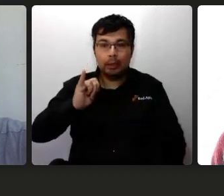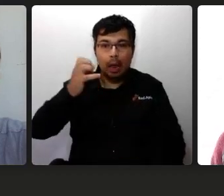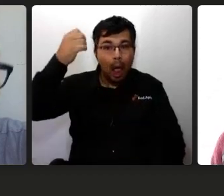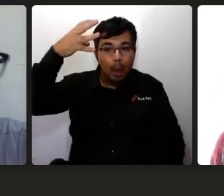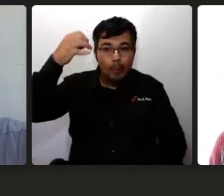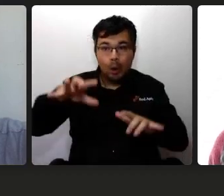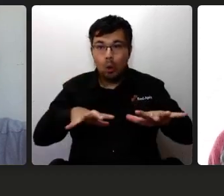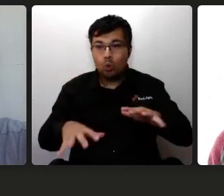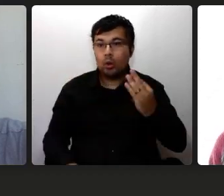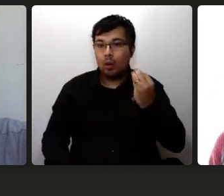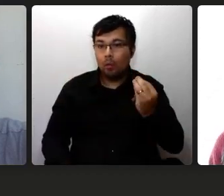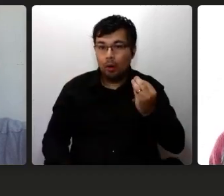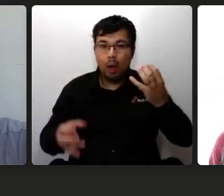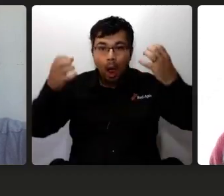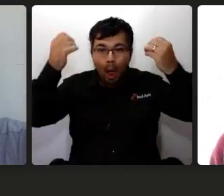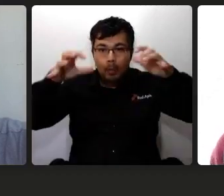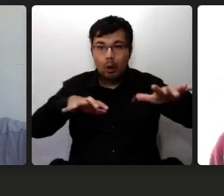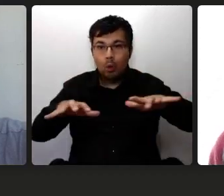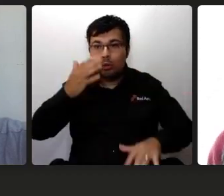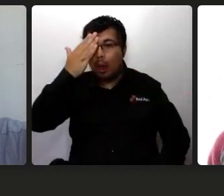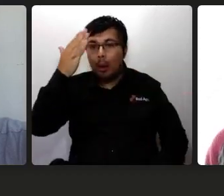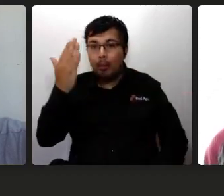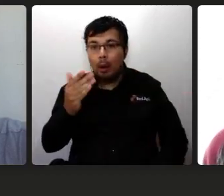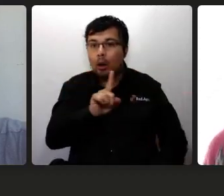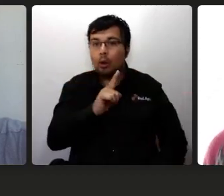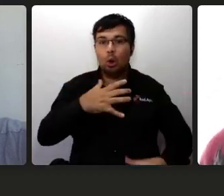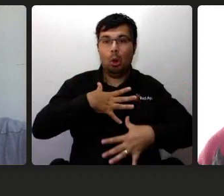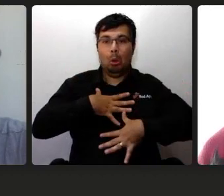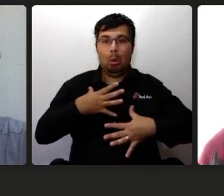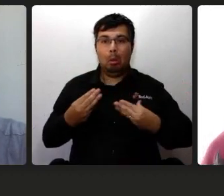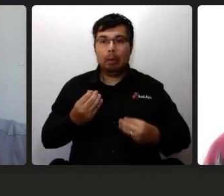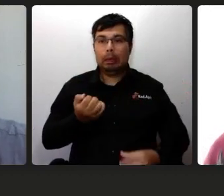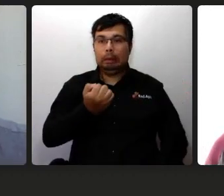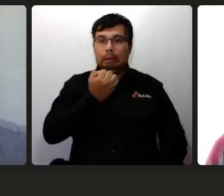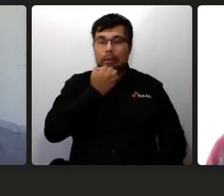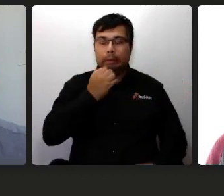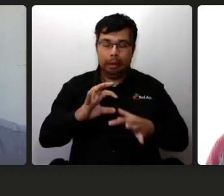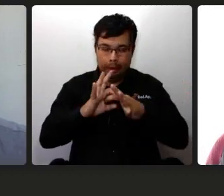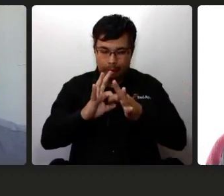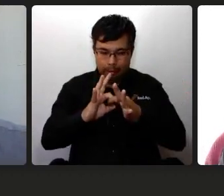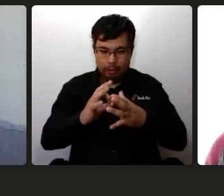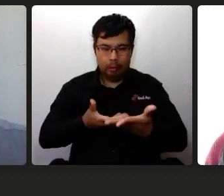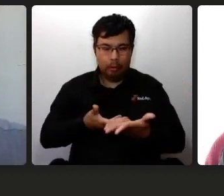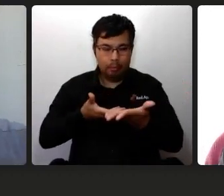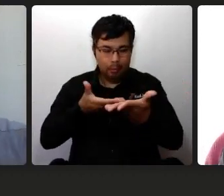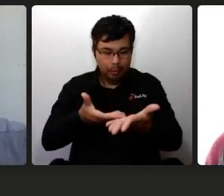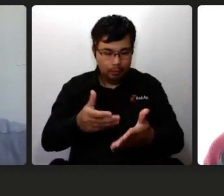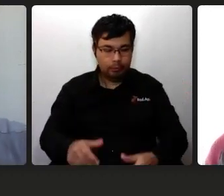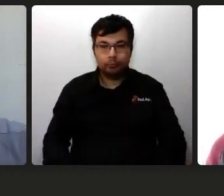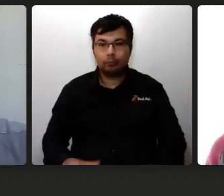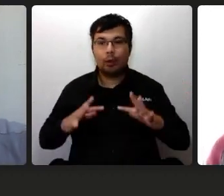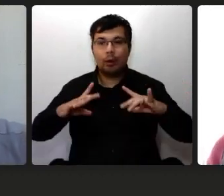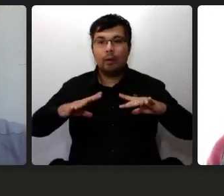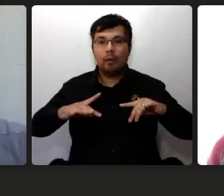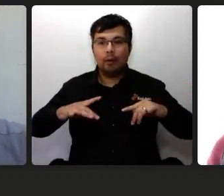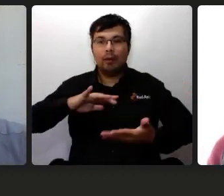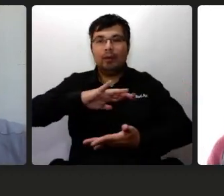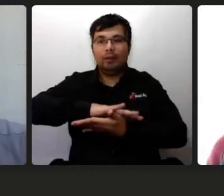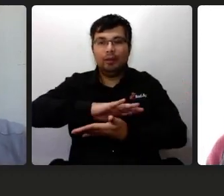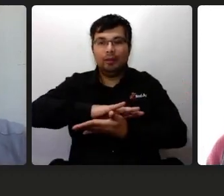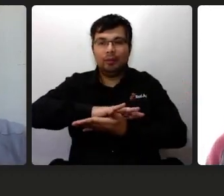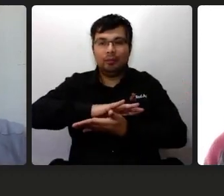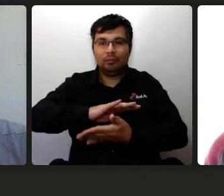cosas malas, no tengamos miedo a equivocarnos. Te agradezco la invitación, que estén todos muy bien, felices fiestas, les deseo a todos. Y